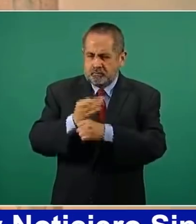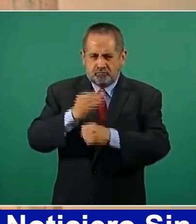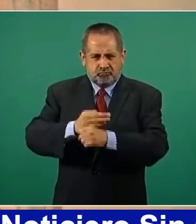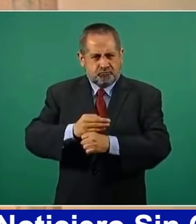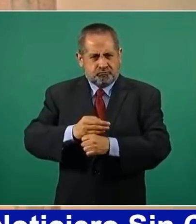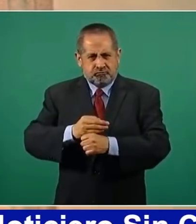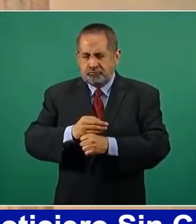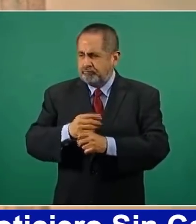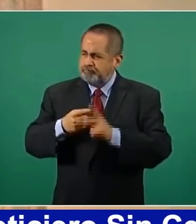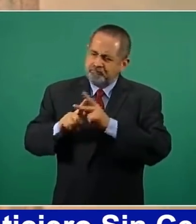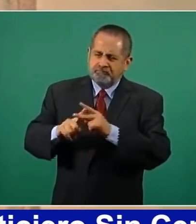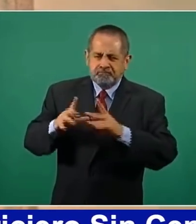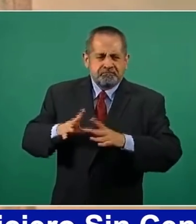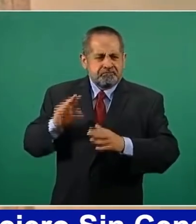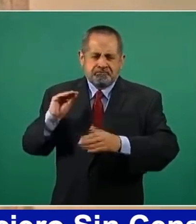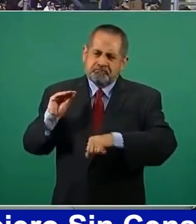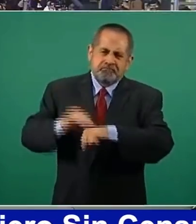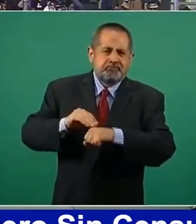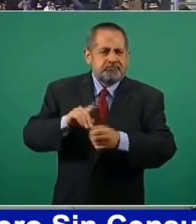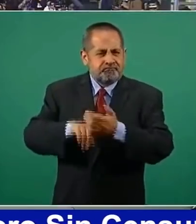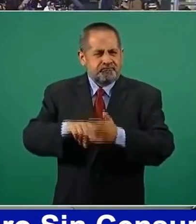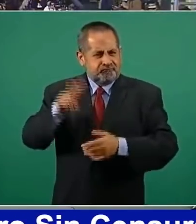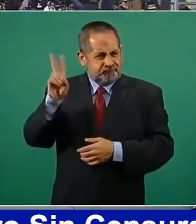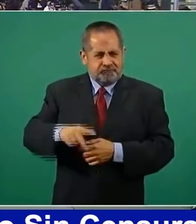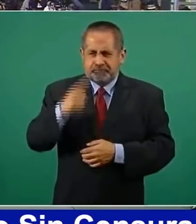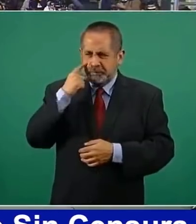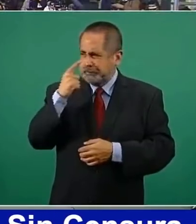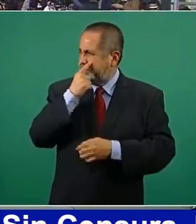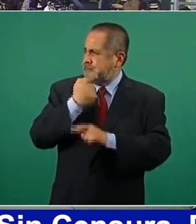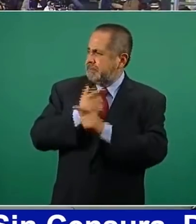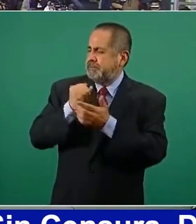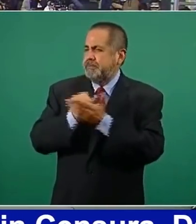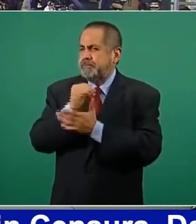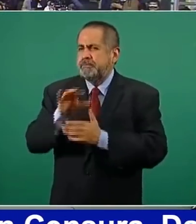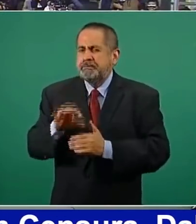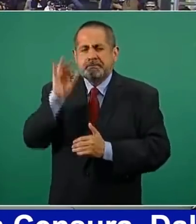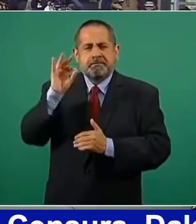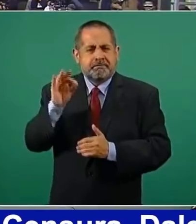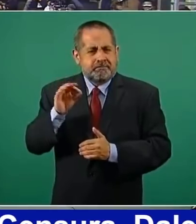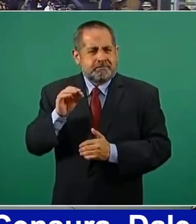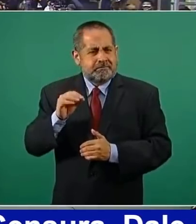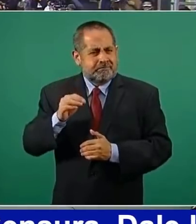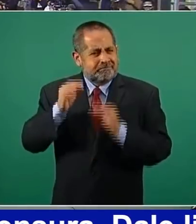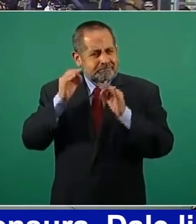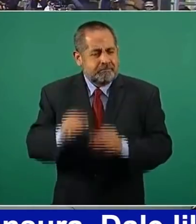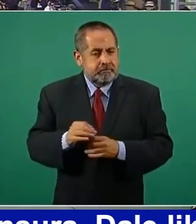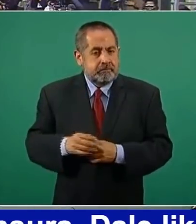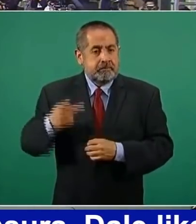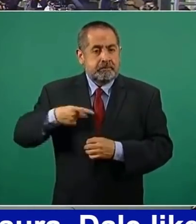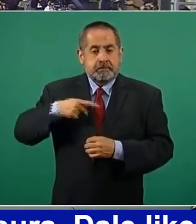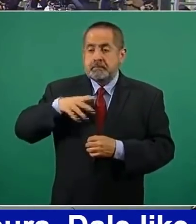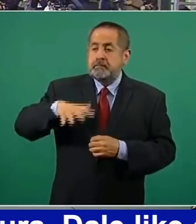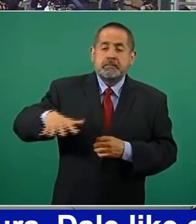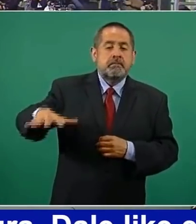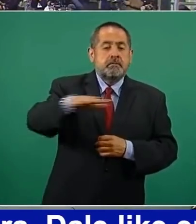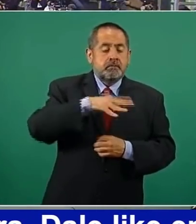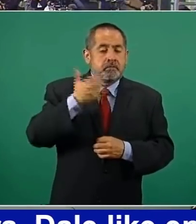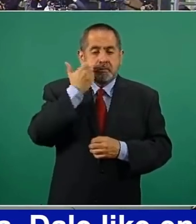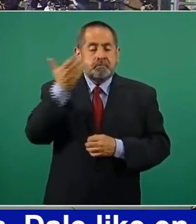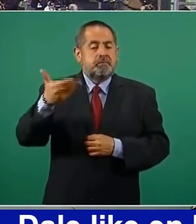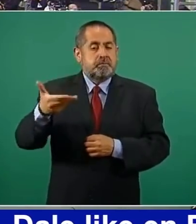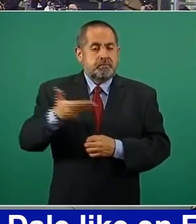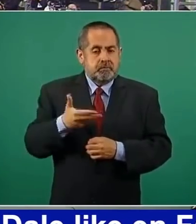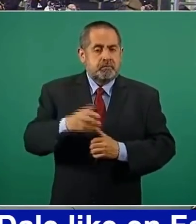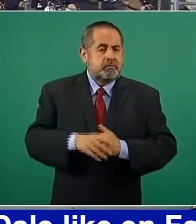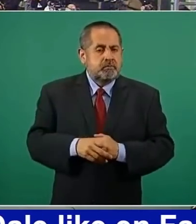verdadera democracia en nuestro país. El pueblo así lo demanda.